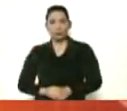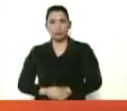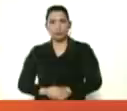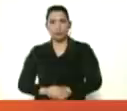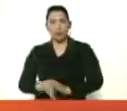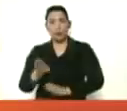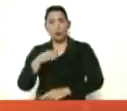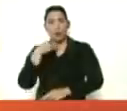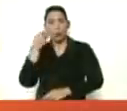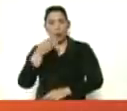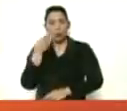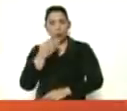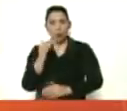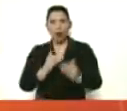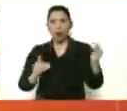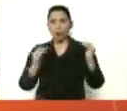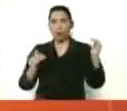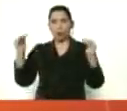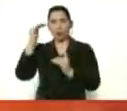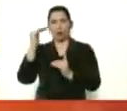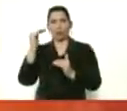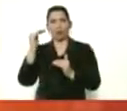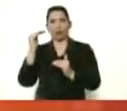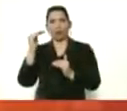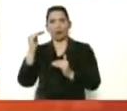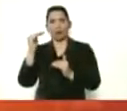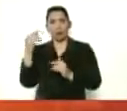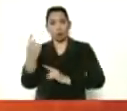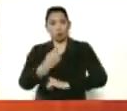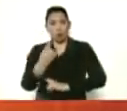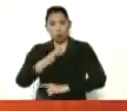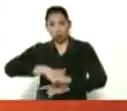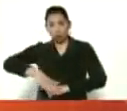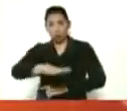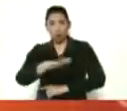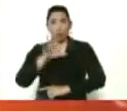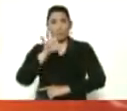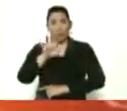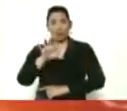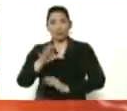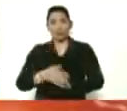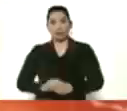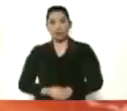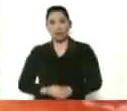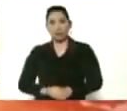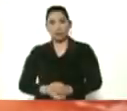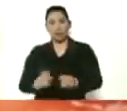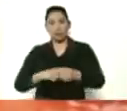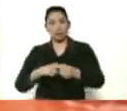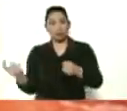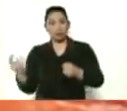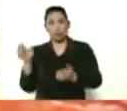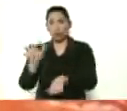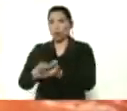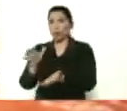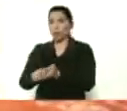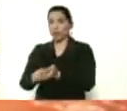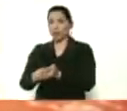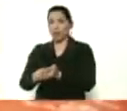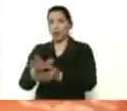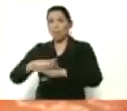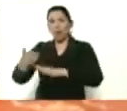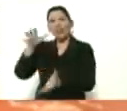juventud acumulada, es solo en todo el país, excepto en Nueva Esparta, porque en Nueva